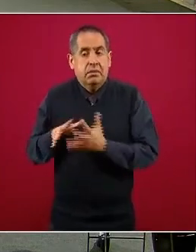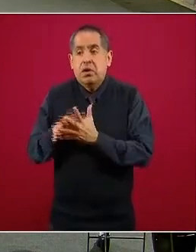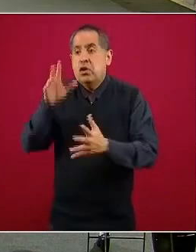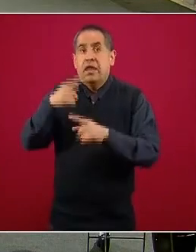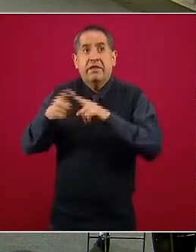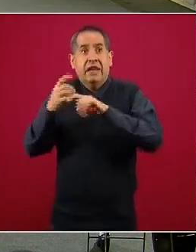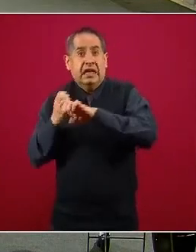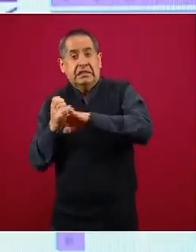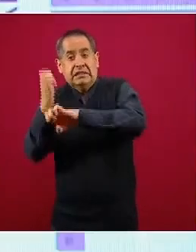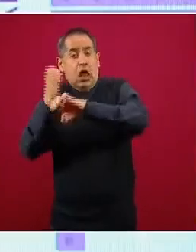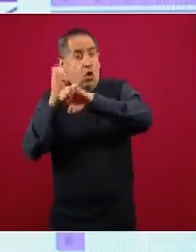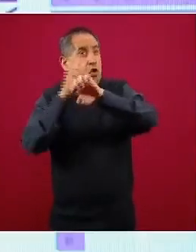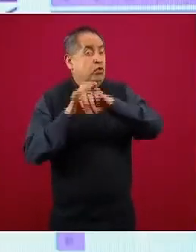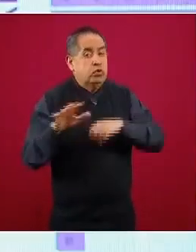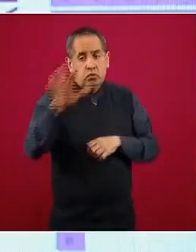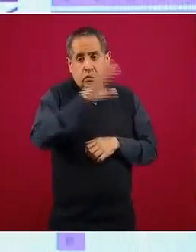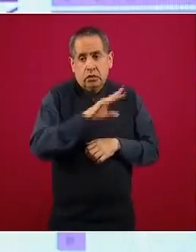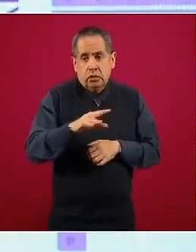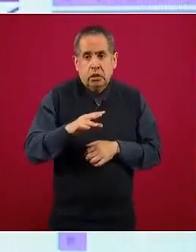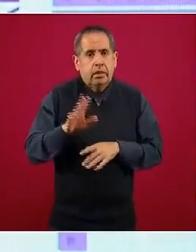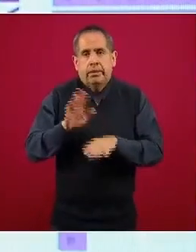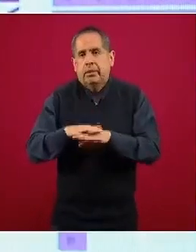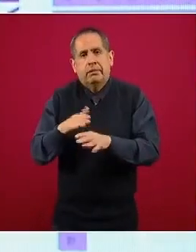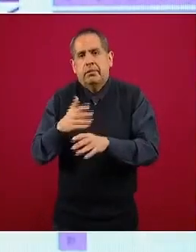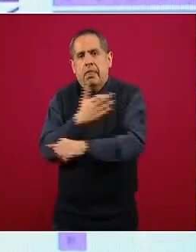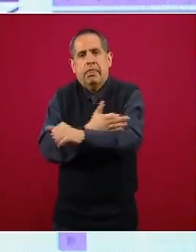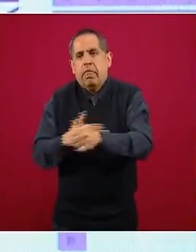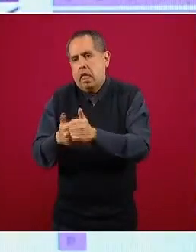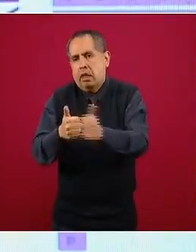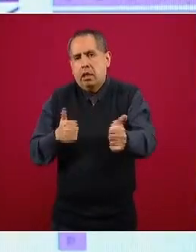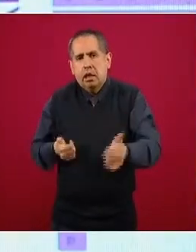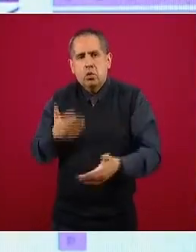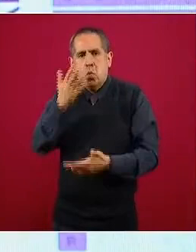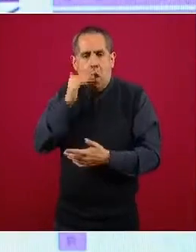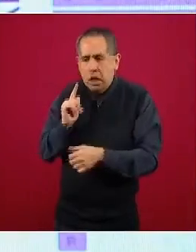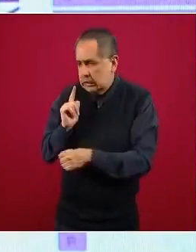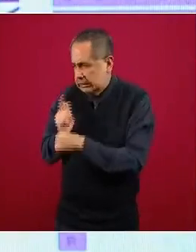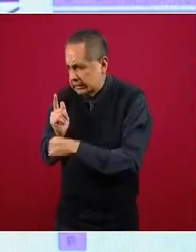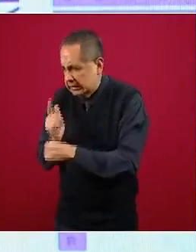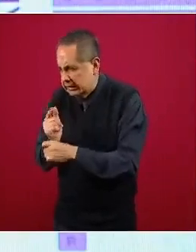las entidades federativas tienen un rezago de diagnóstico.